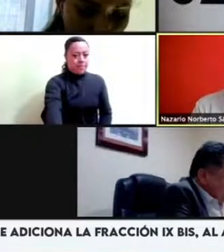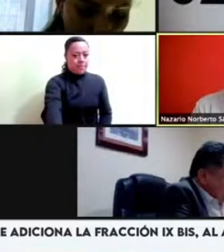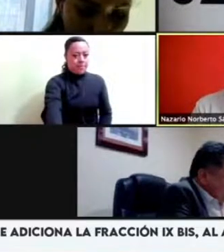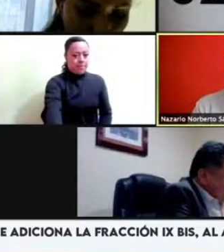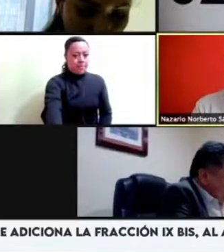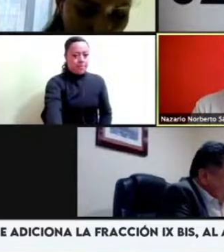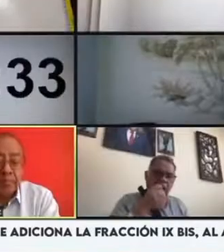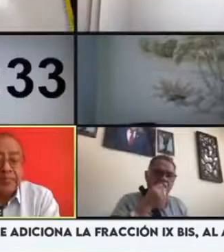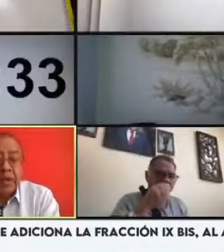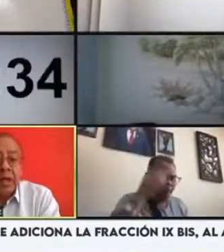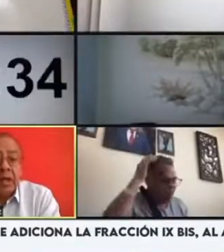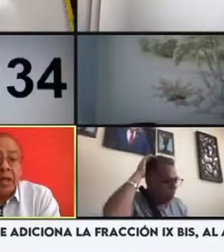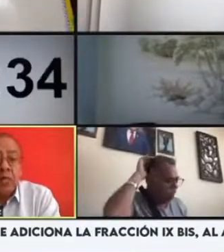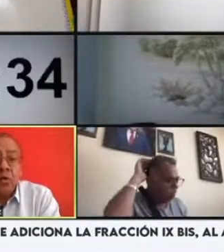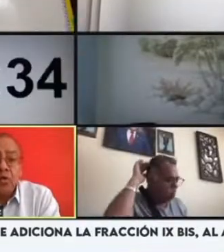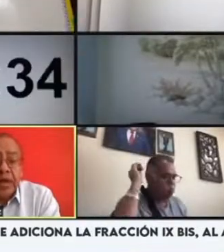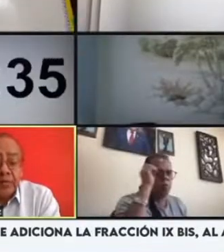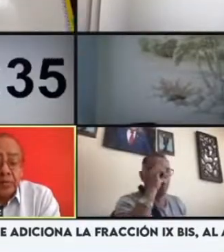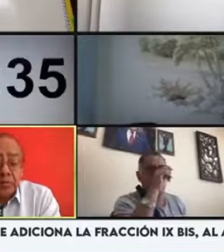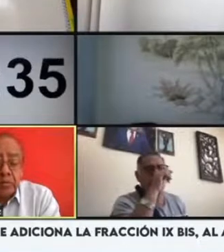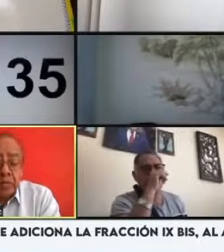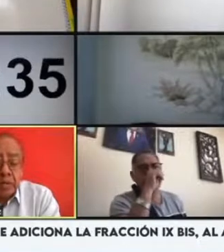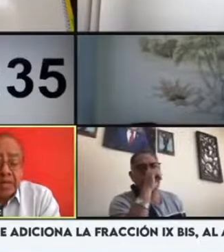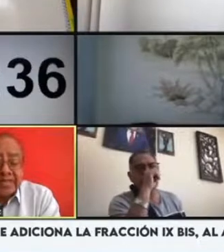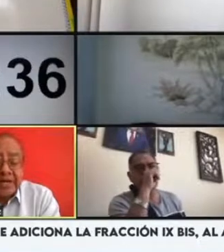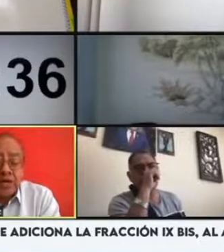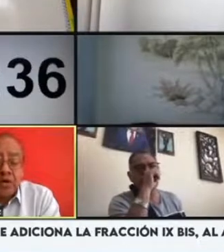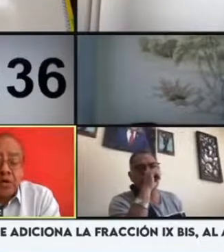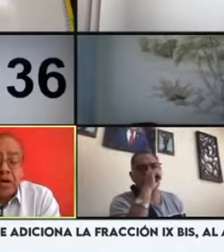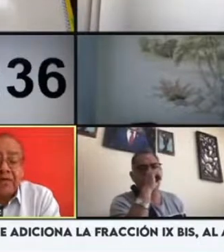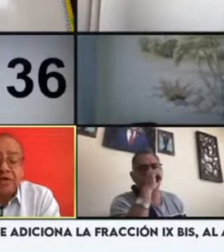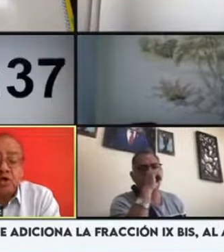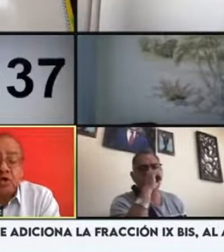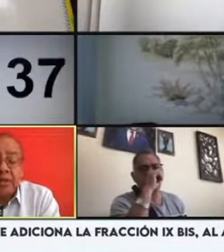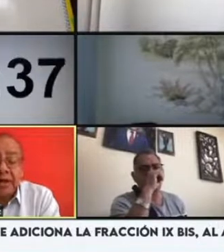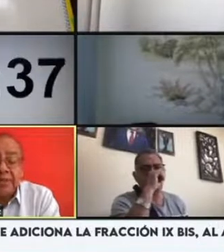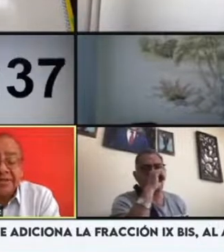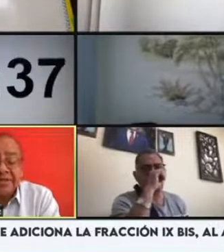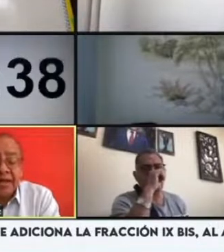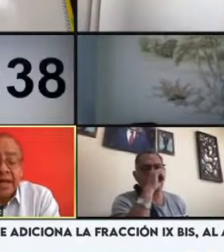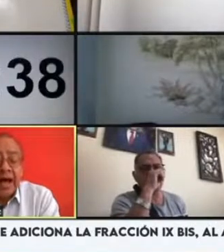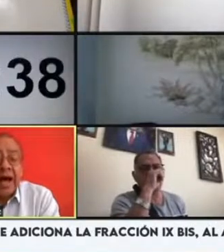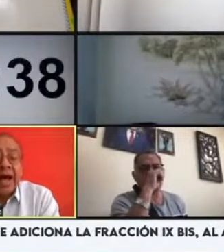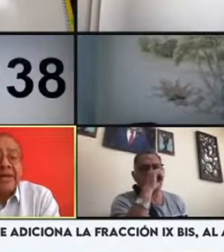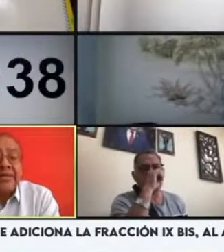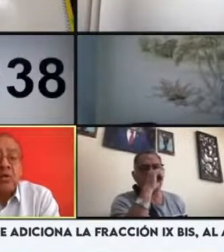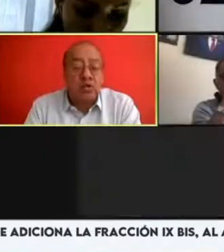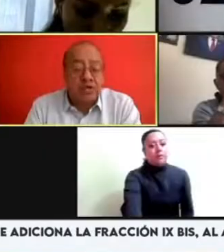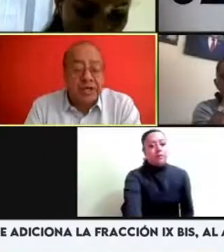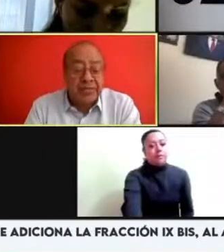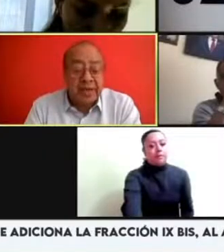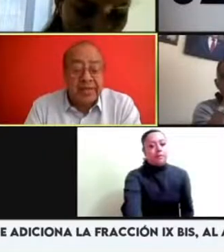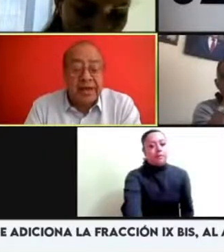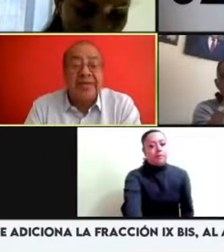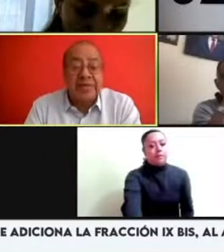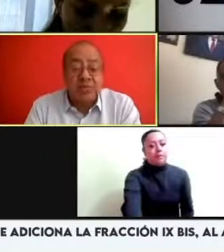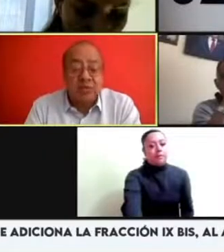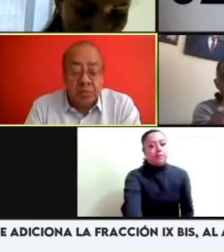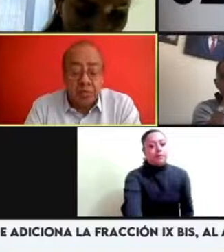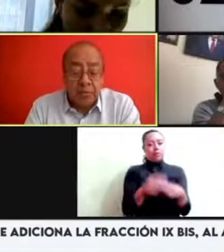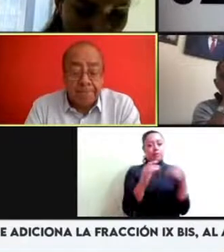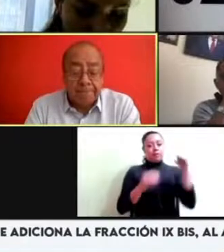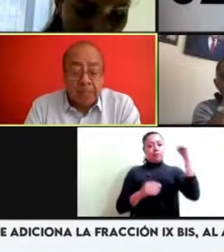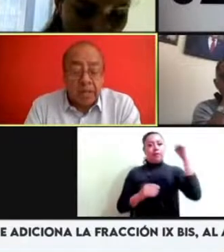turísticos. Por lo tanto, se adiciona una fracción novena bis al artículo 7 de la Ley de Turismo,